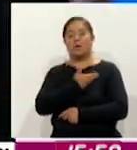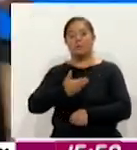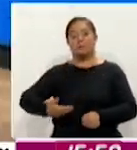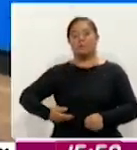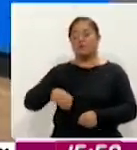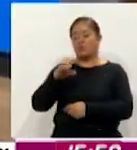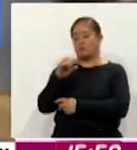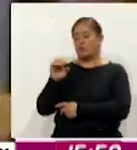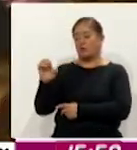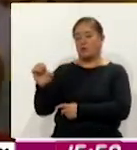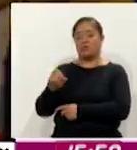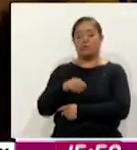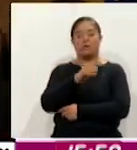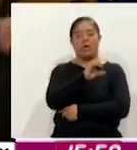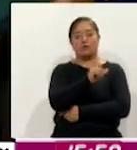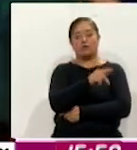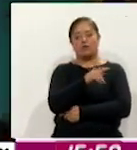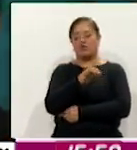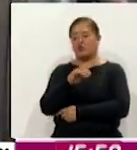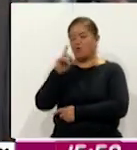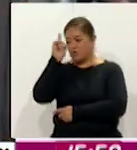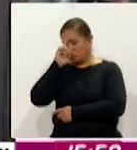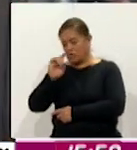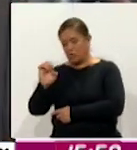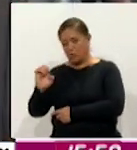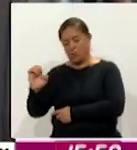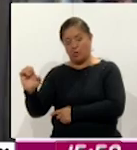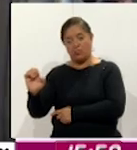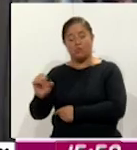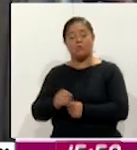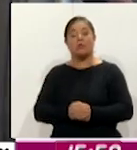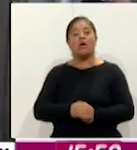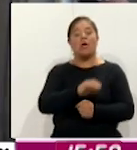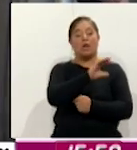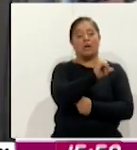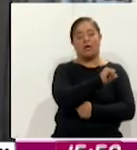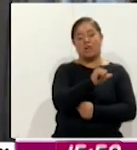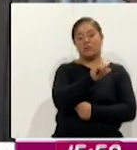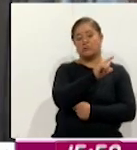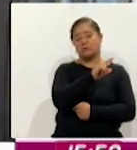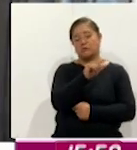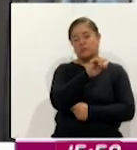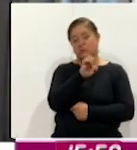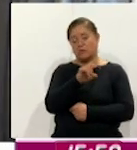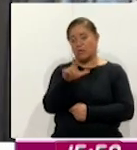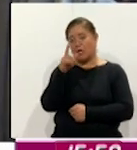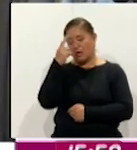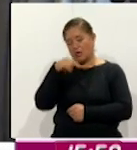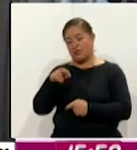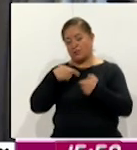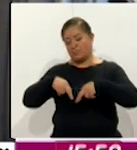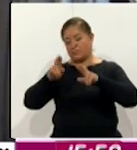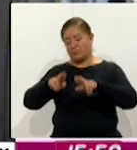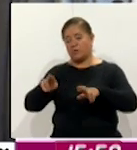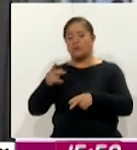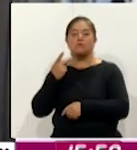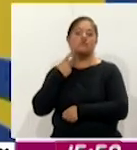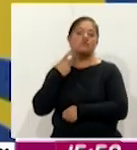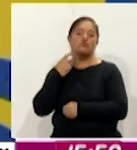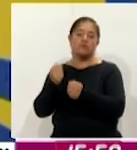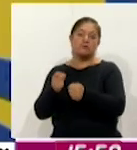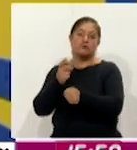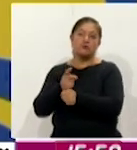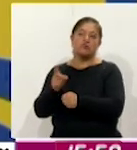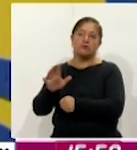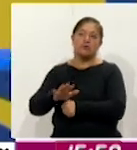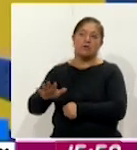Europea, Antonio Costa del Consejo Europeo y Kaya Kallas como alta representante para asuntos exteriores y política de seguridad.